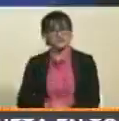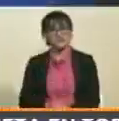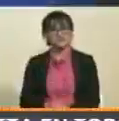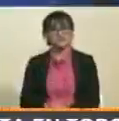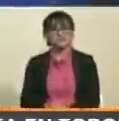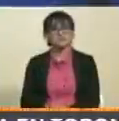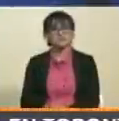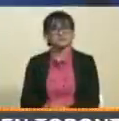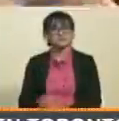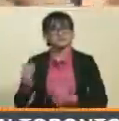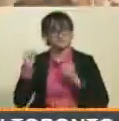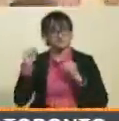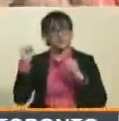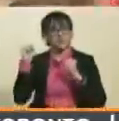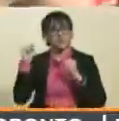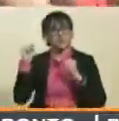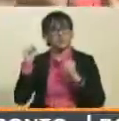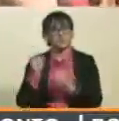¡Vamos a triunfar!